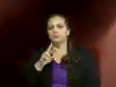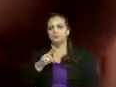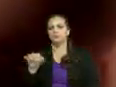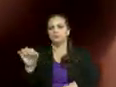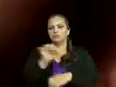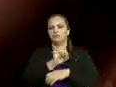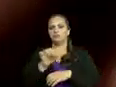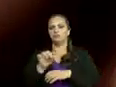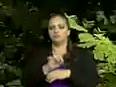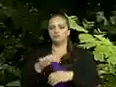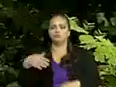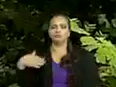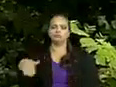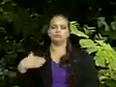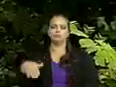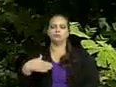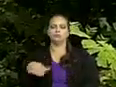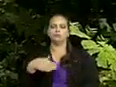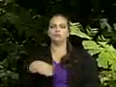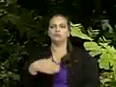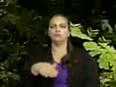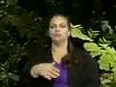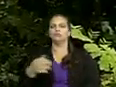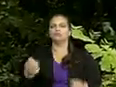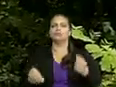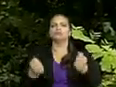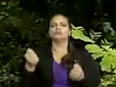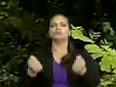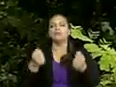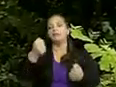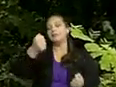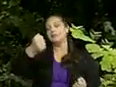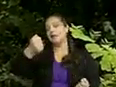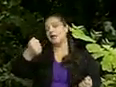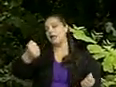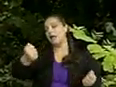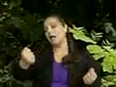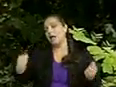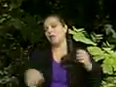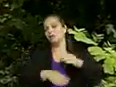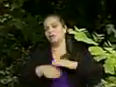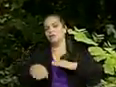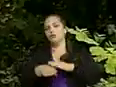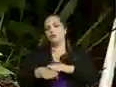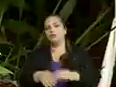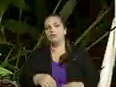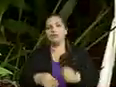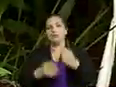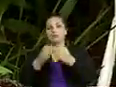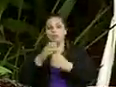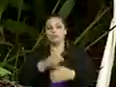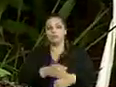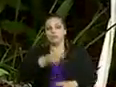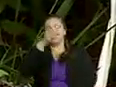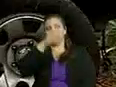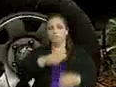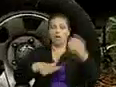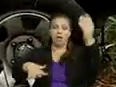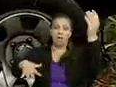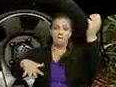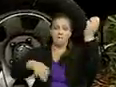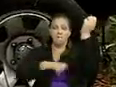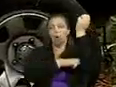con dirección a Guayaquil cuando perdió, tras chocar un poste, cayó en una zanja. Hasta en el sitio